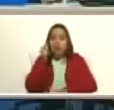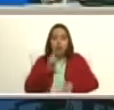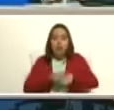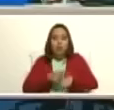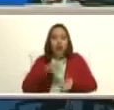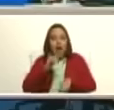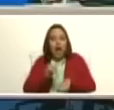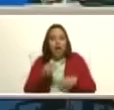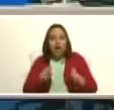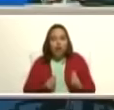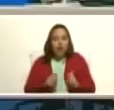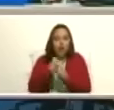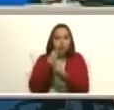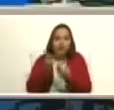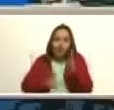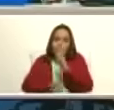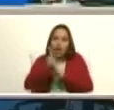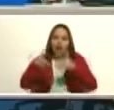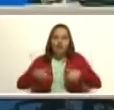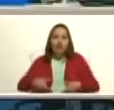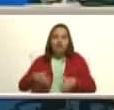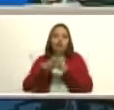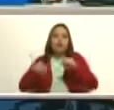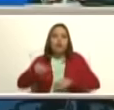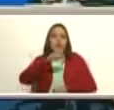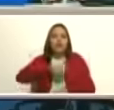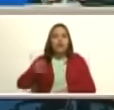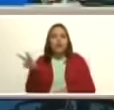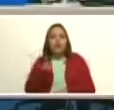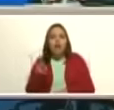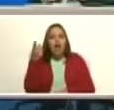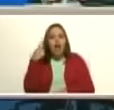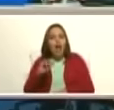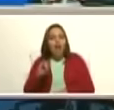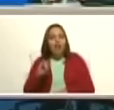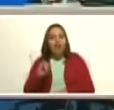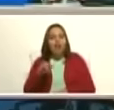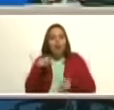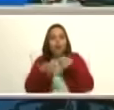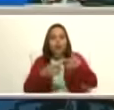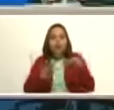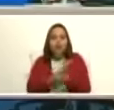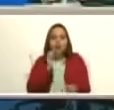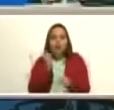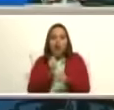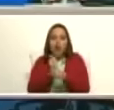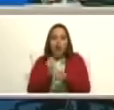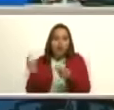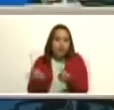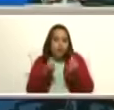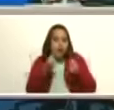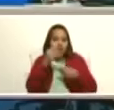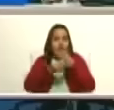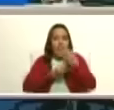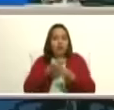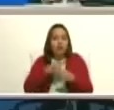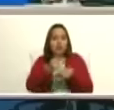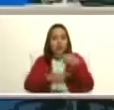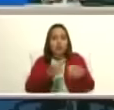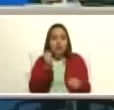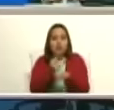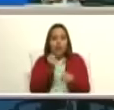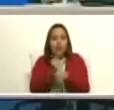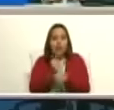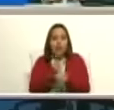pulso de la mano de todos los venezolanos, llegarán producto del trabajo, la riqueza creada producto del trabajo,